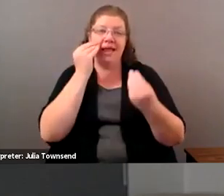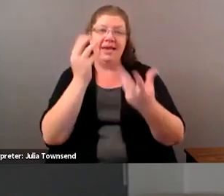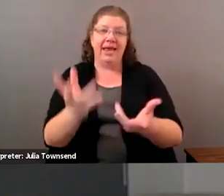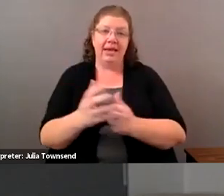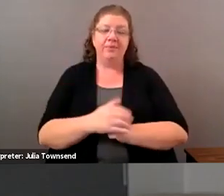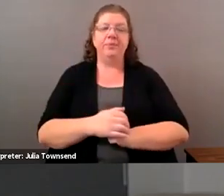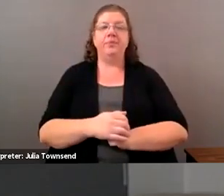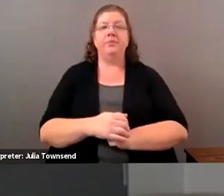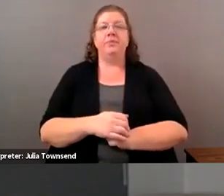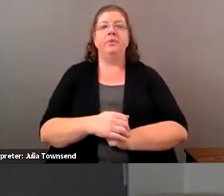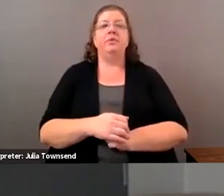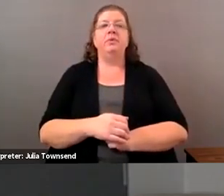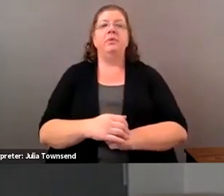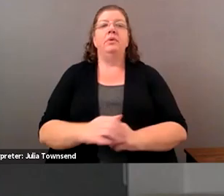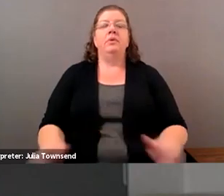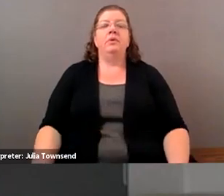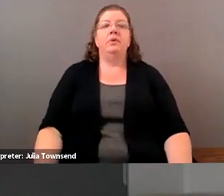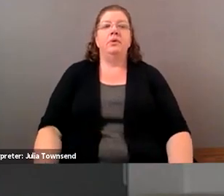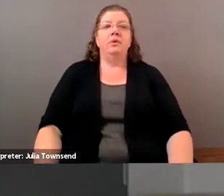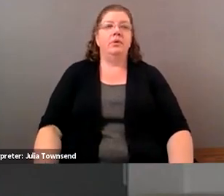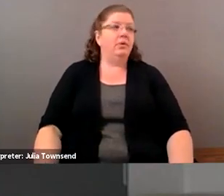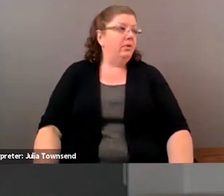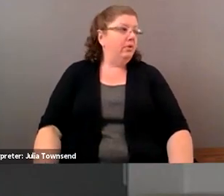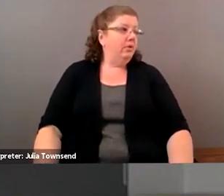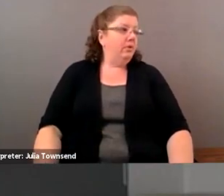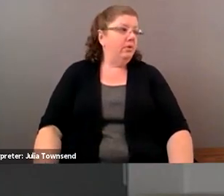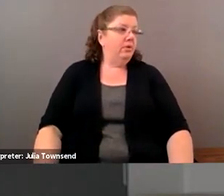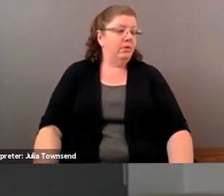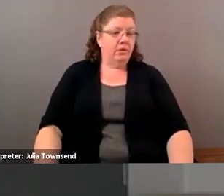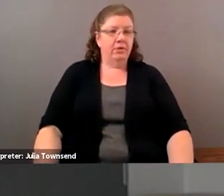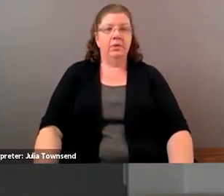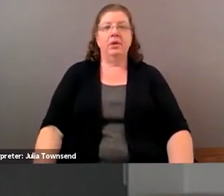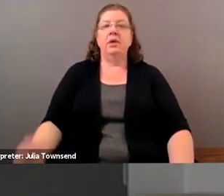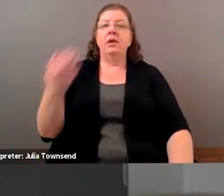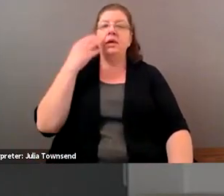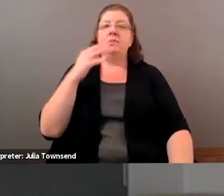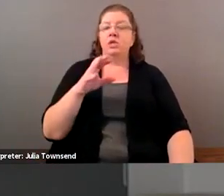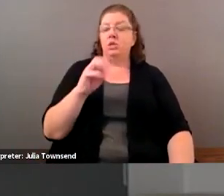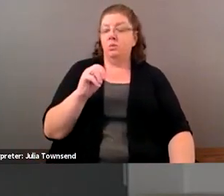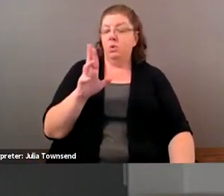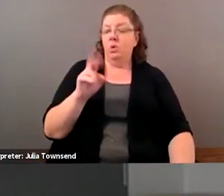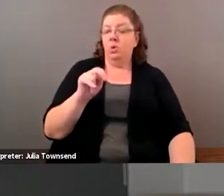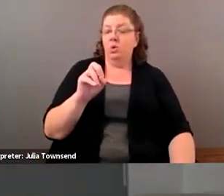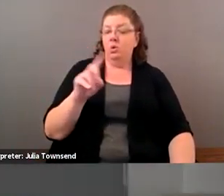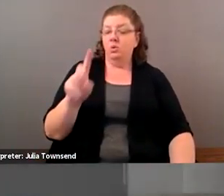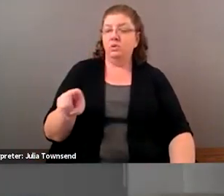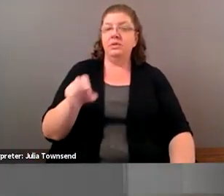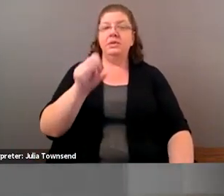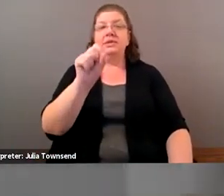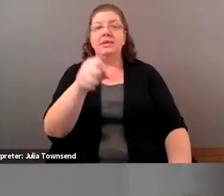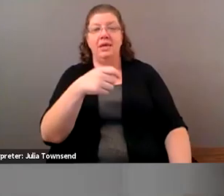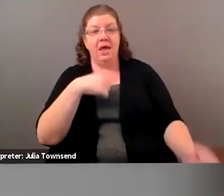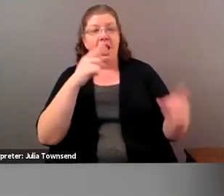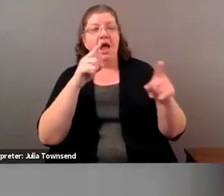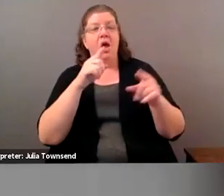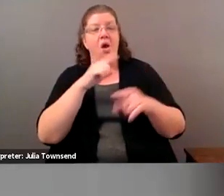información un dios señor muñoz si yo también quisiera